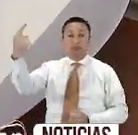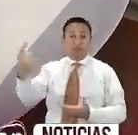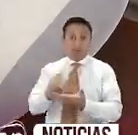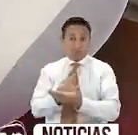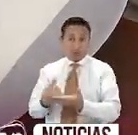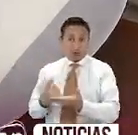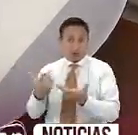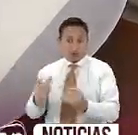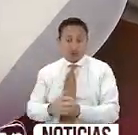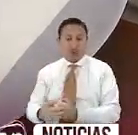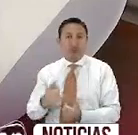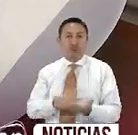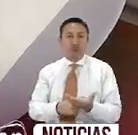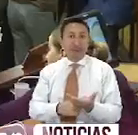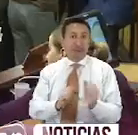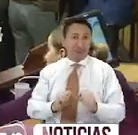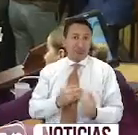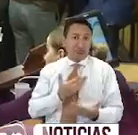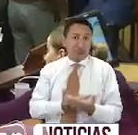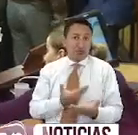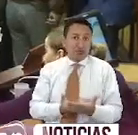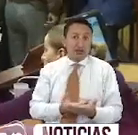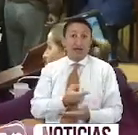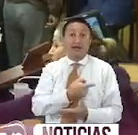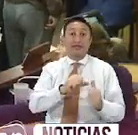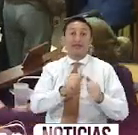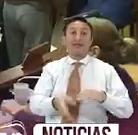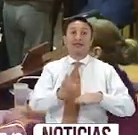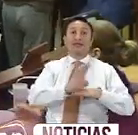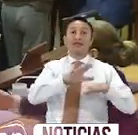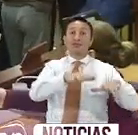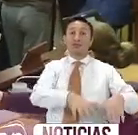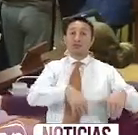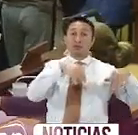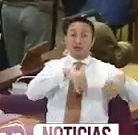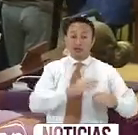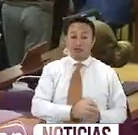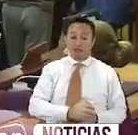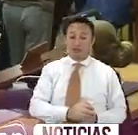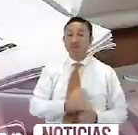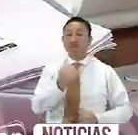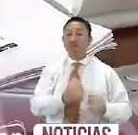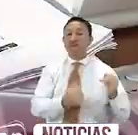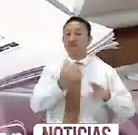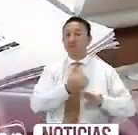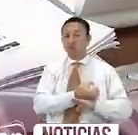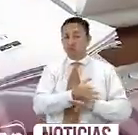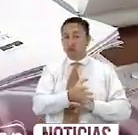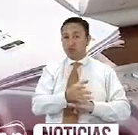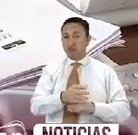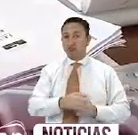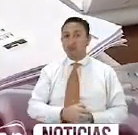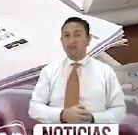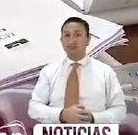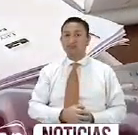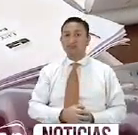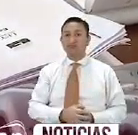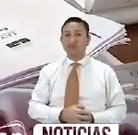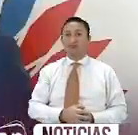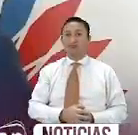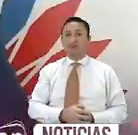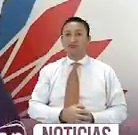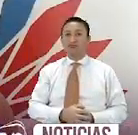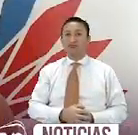se podría analizar la propuesta en el Pleno del Legislativo, donde se recogerán las últimas observaciones para el segundo